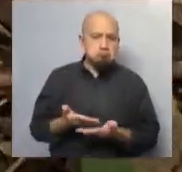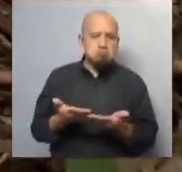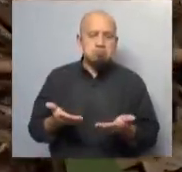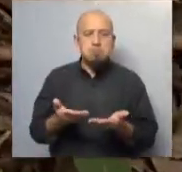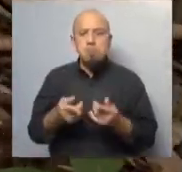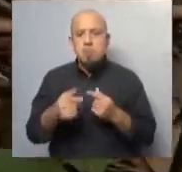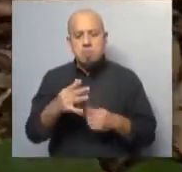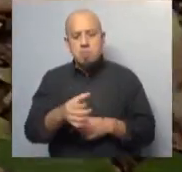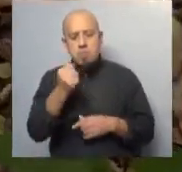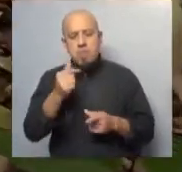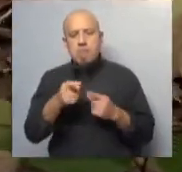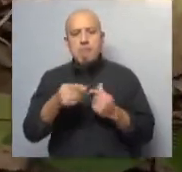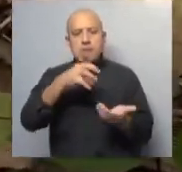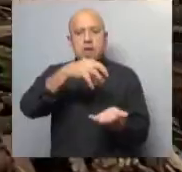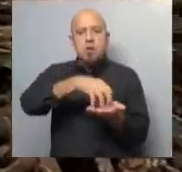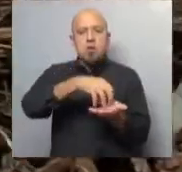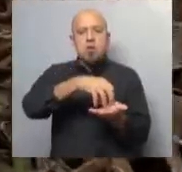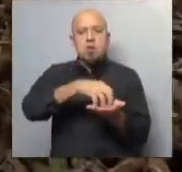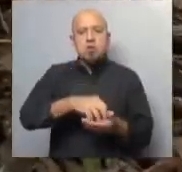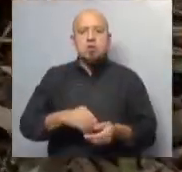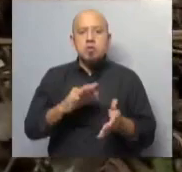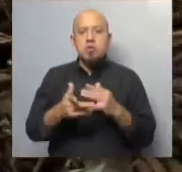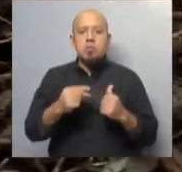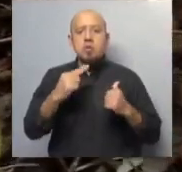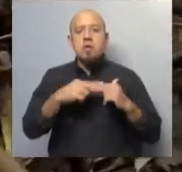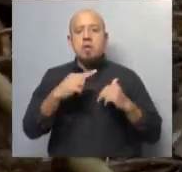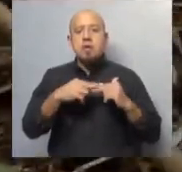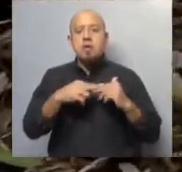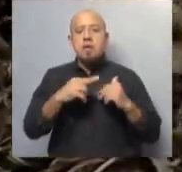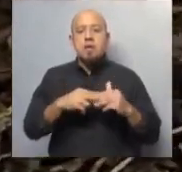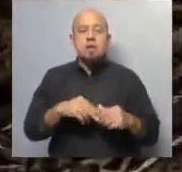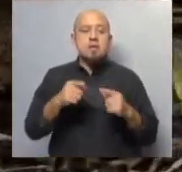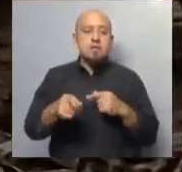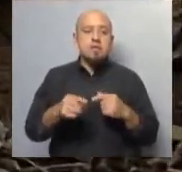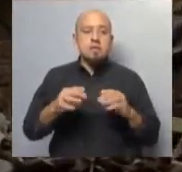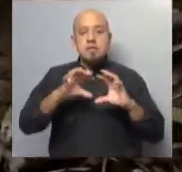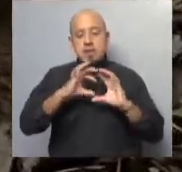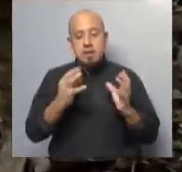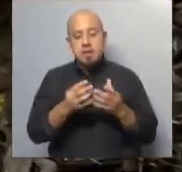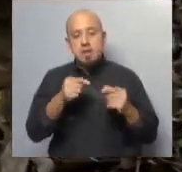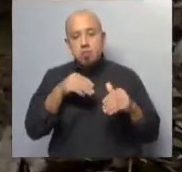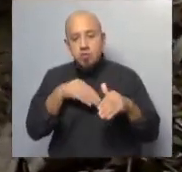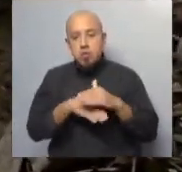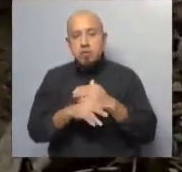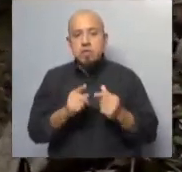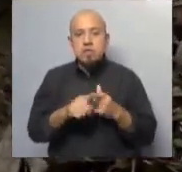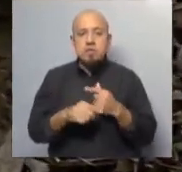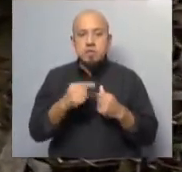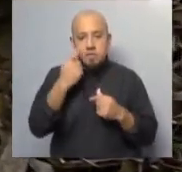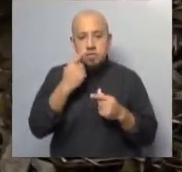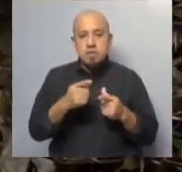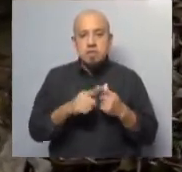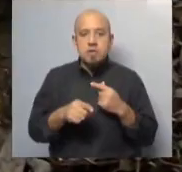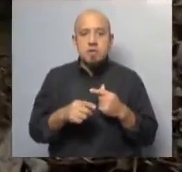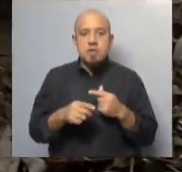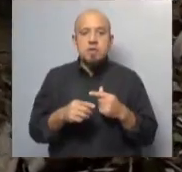que se descubre que los hongos son como el internet de la Tierra. Es la mejor metáfora y mucha gente enseguida viene con el tema de, oh,